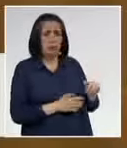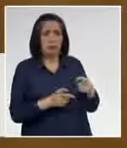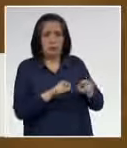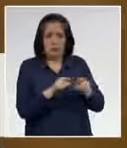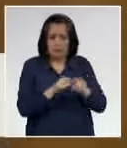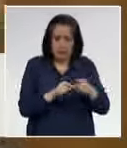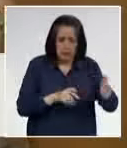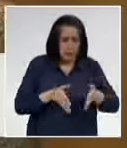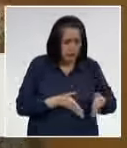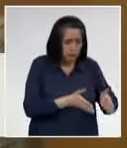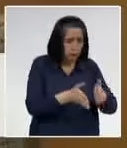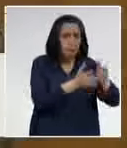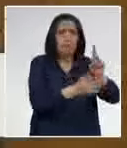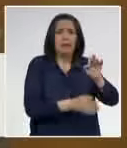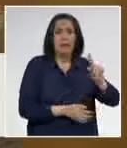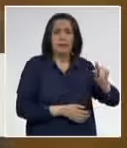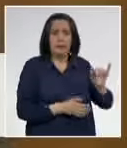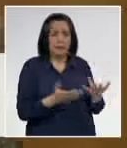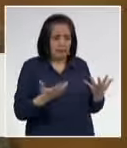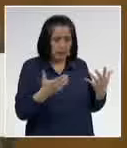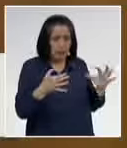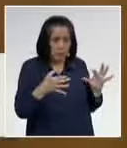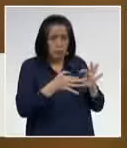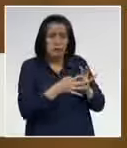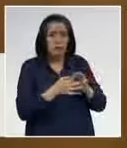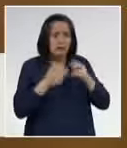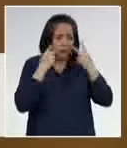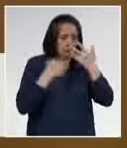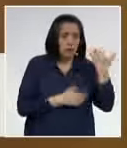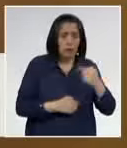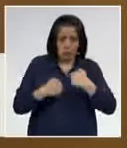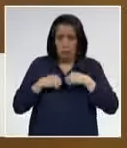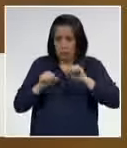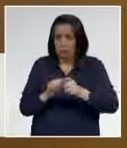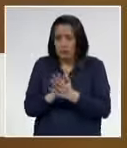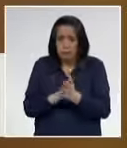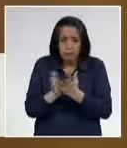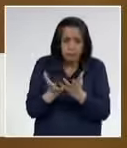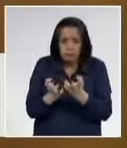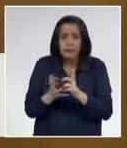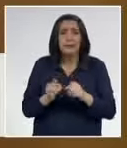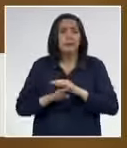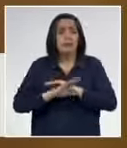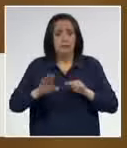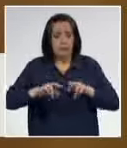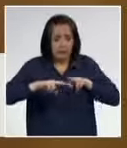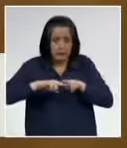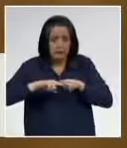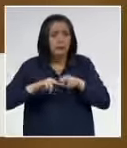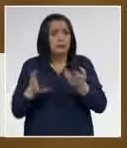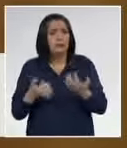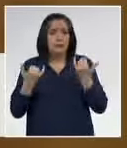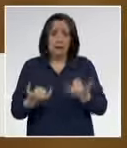marginal, que era su sueño para integrar la Amazonía. Yo tenía interés en culminar la obra del tren eléctrico que ahora